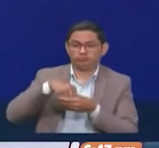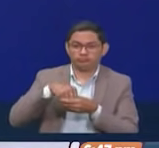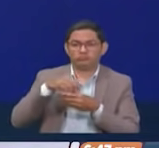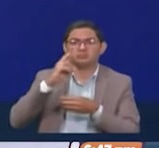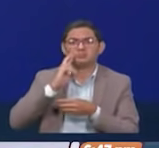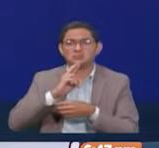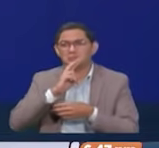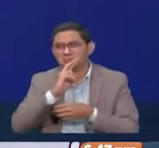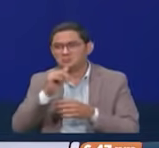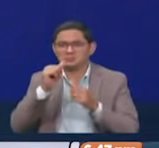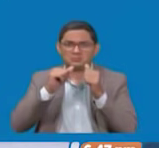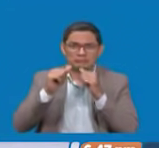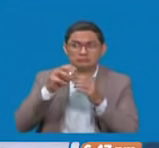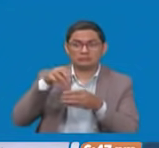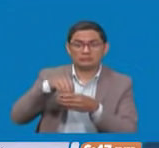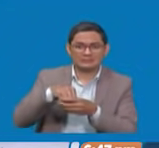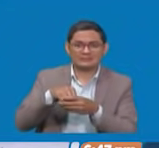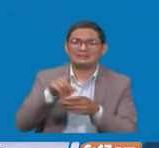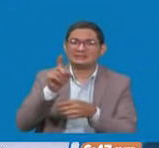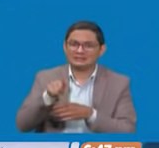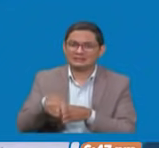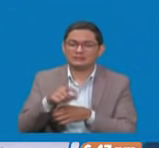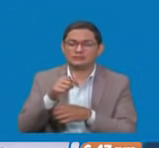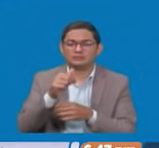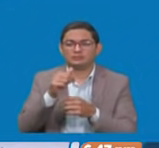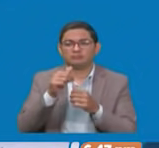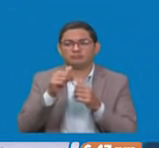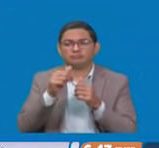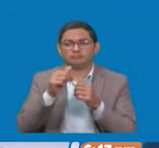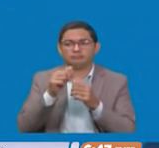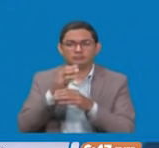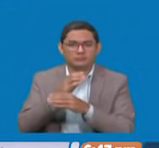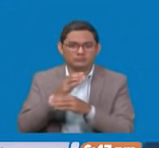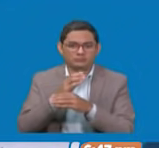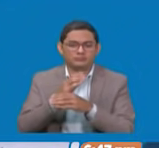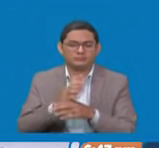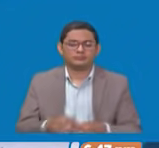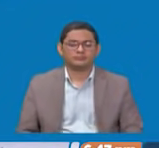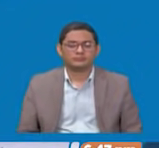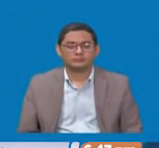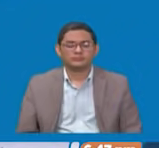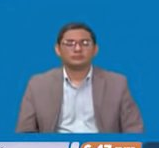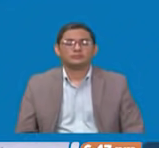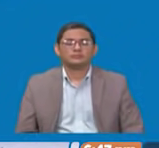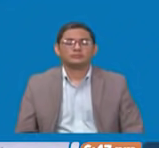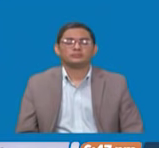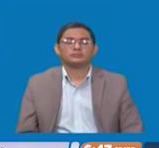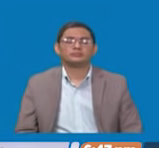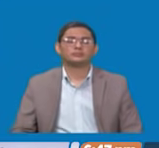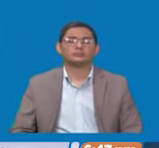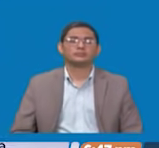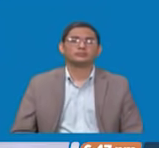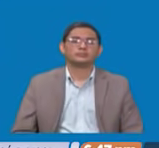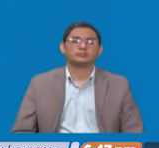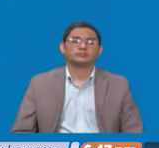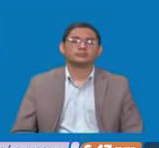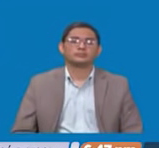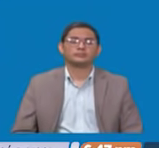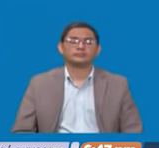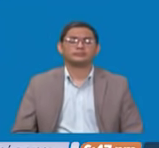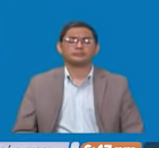cada uno de sus negocios luego de conocer el perfil epidemiológico del país